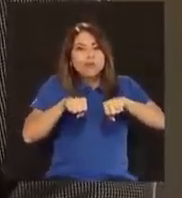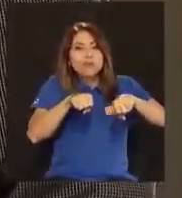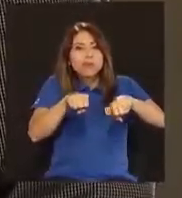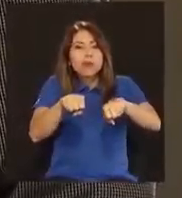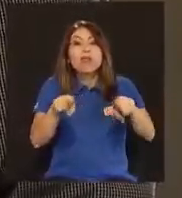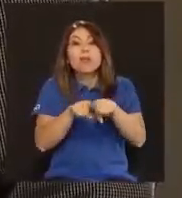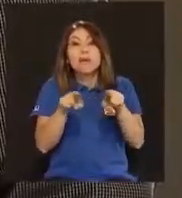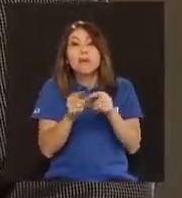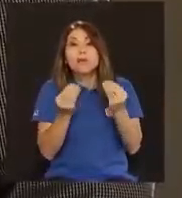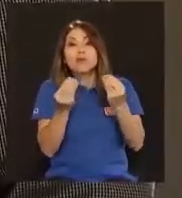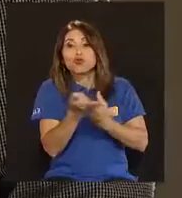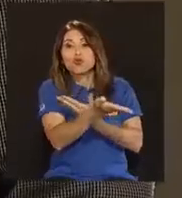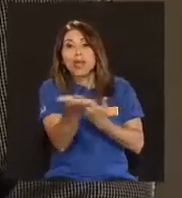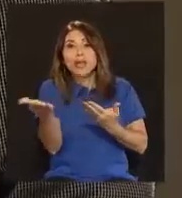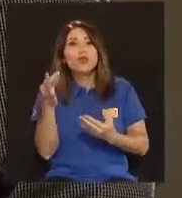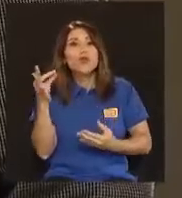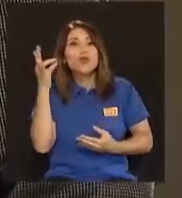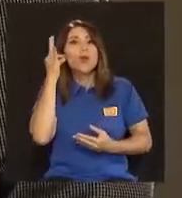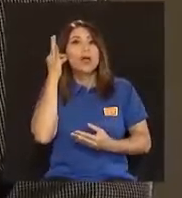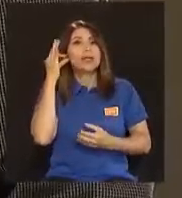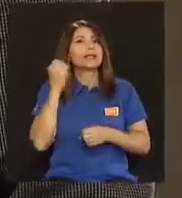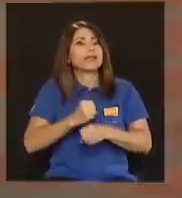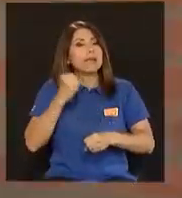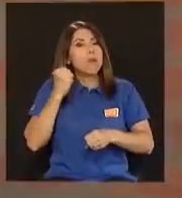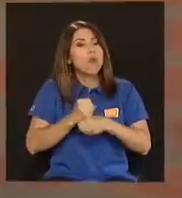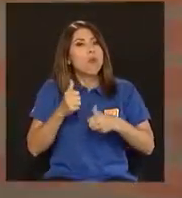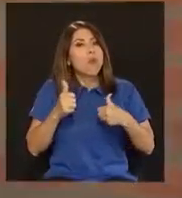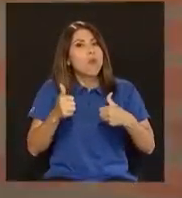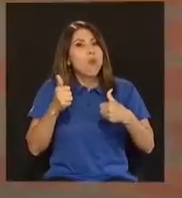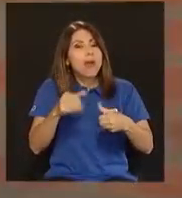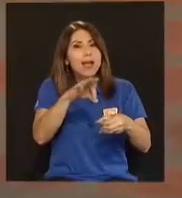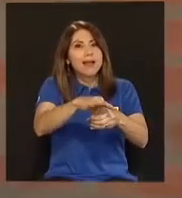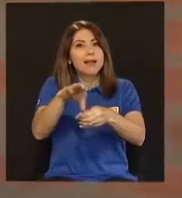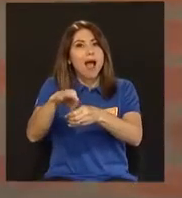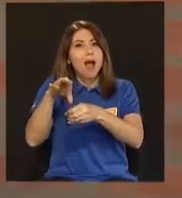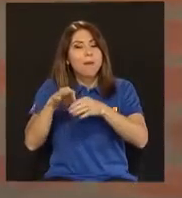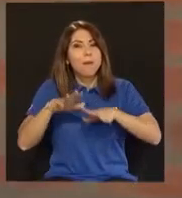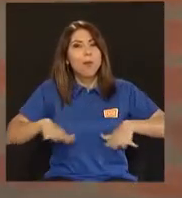labor en el campo de poder. Qué importante llegar. La incorporación de las mujeres